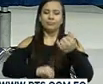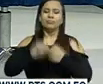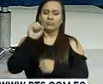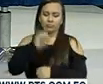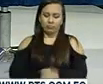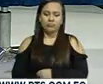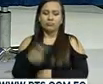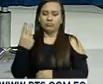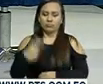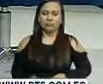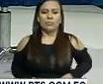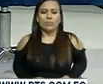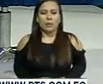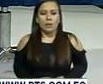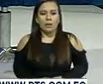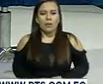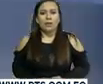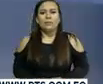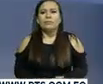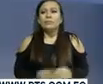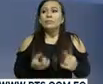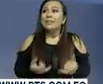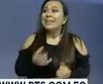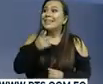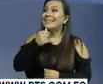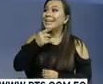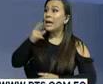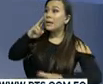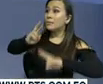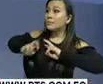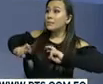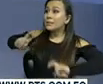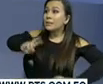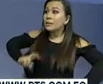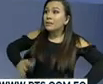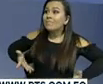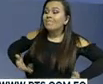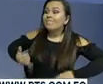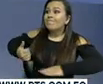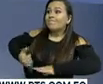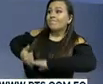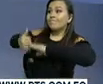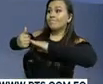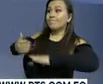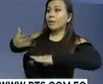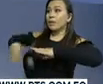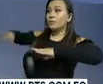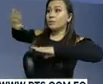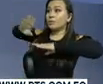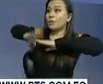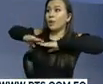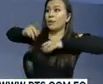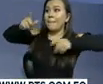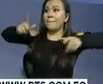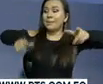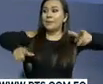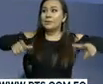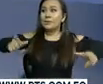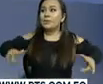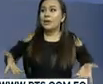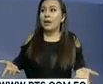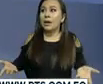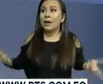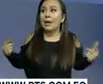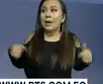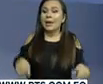también esta es una suerte de injerencia del poder superior sobre personas que tiene que cumplir un